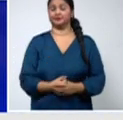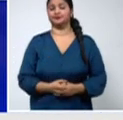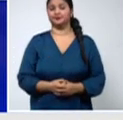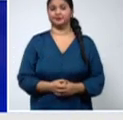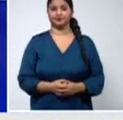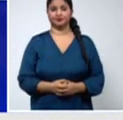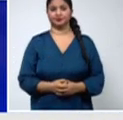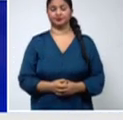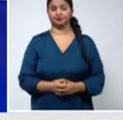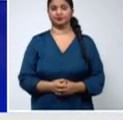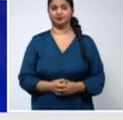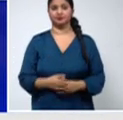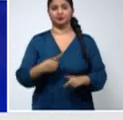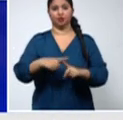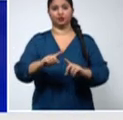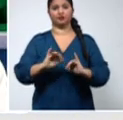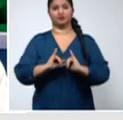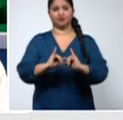El